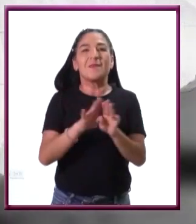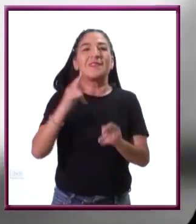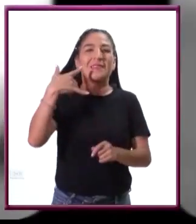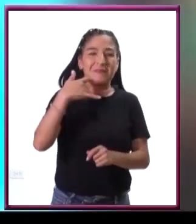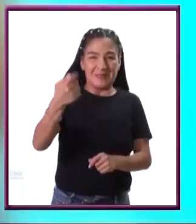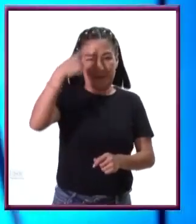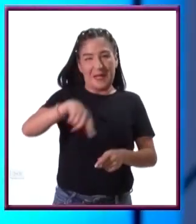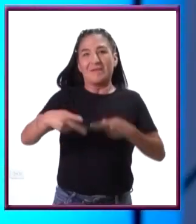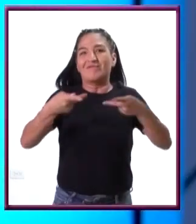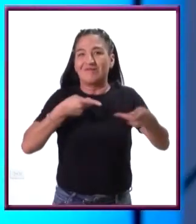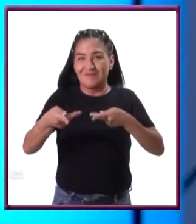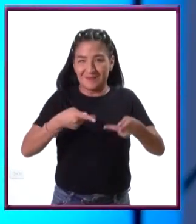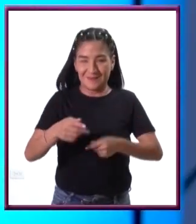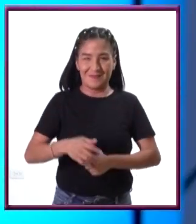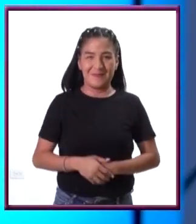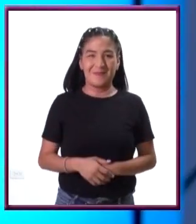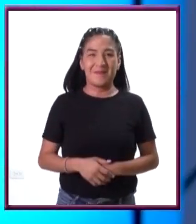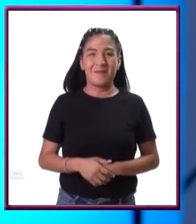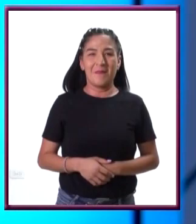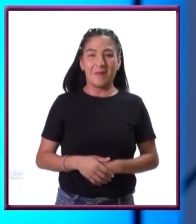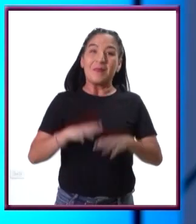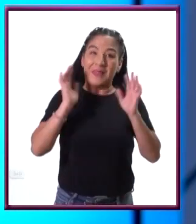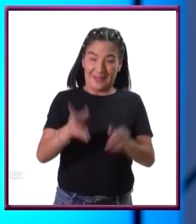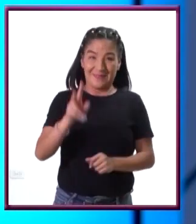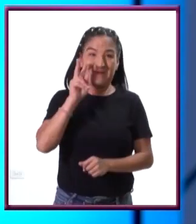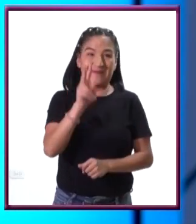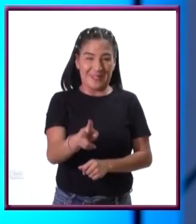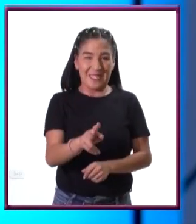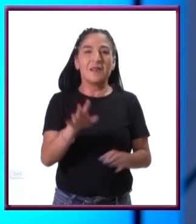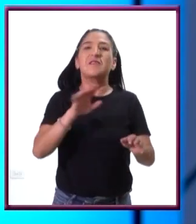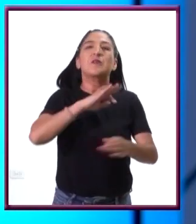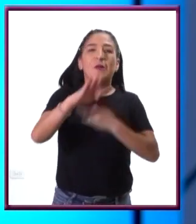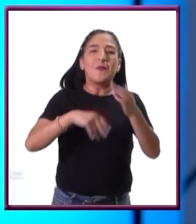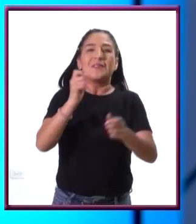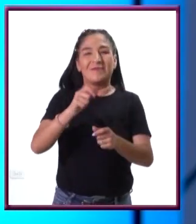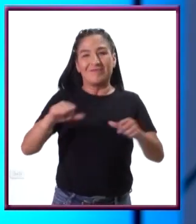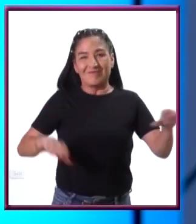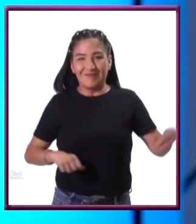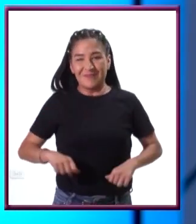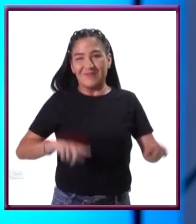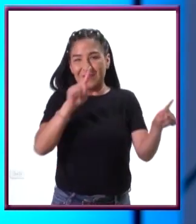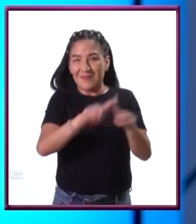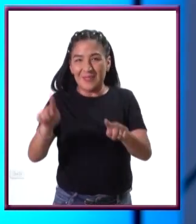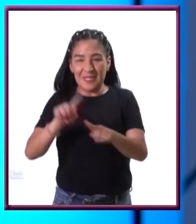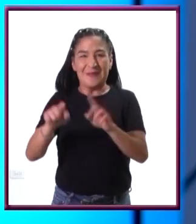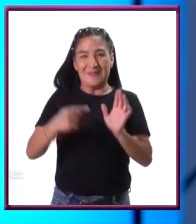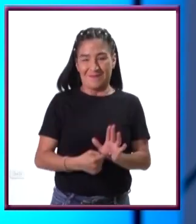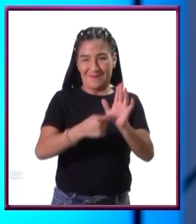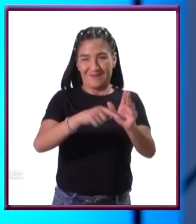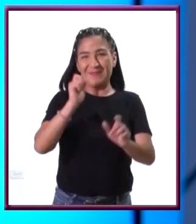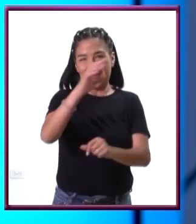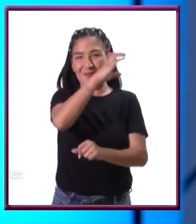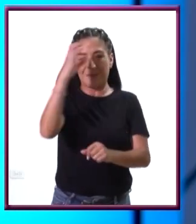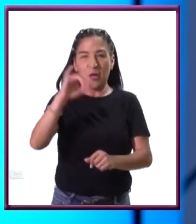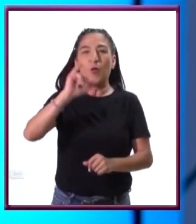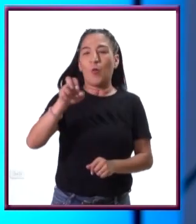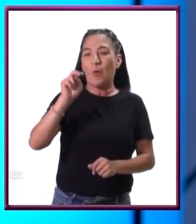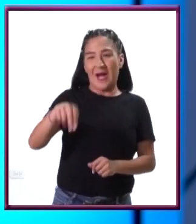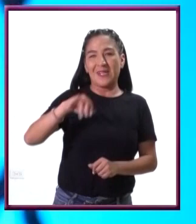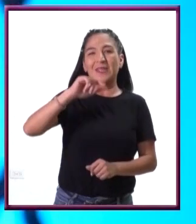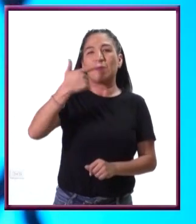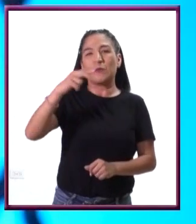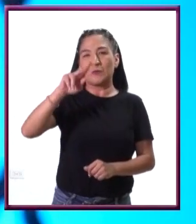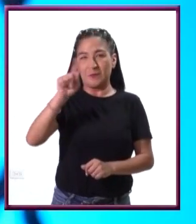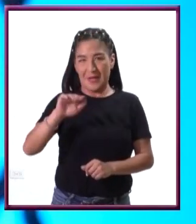preparación. Como hemos visto, todas estas actividades físicas retratadas por Juan Guzmán son muy diferentes e